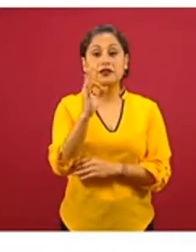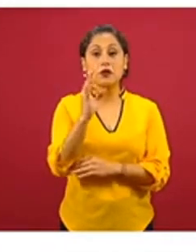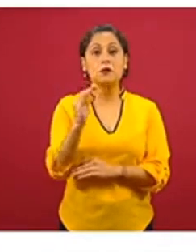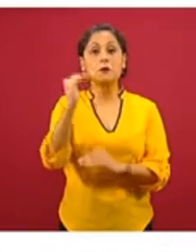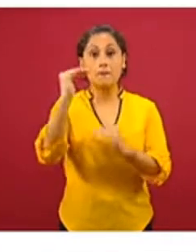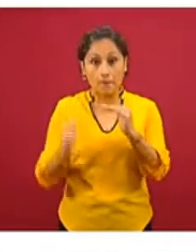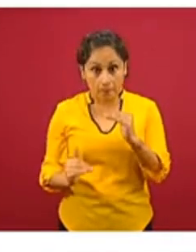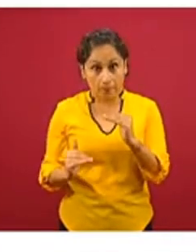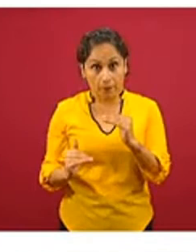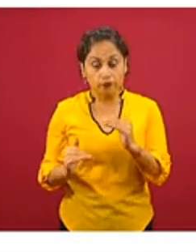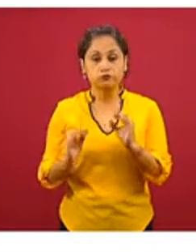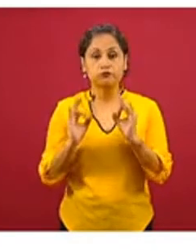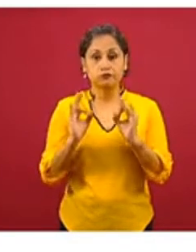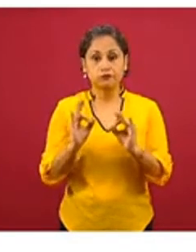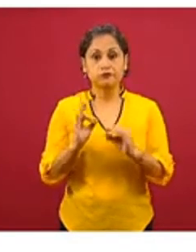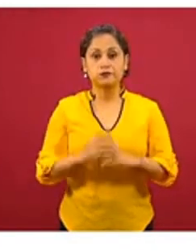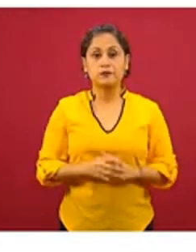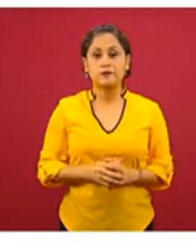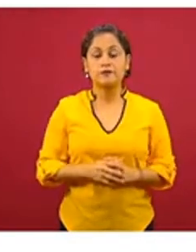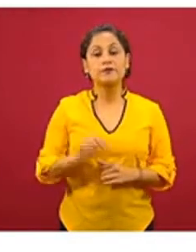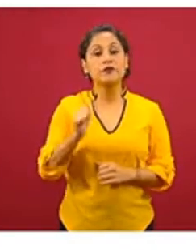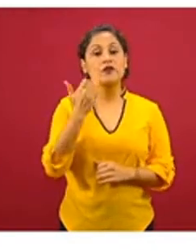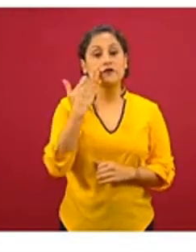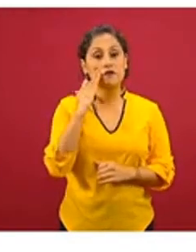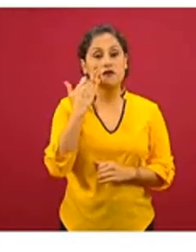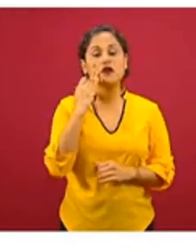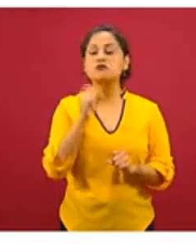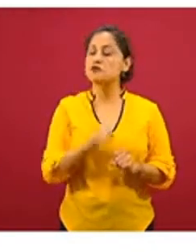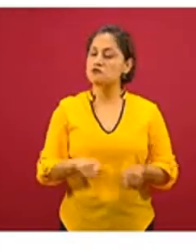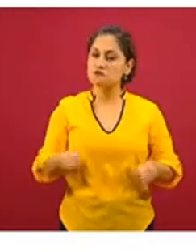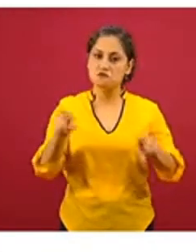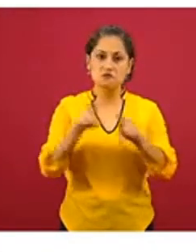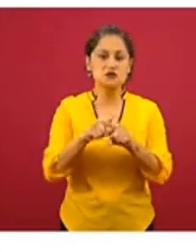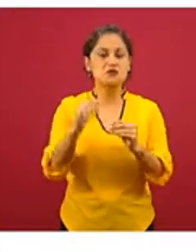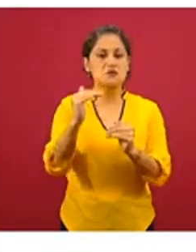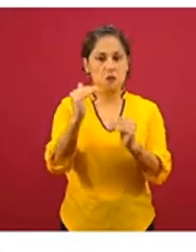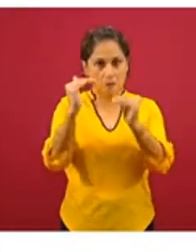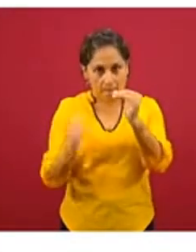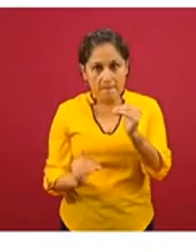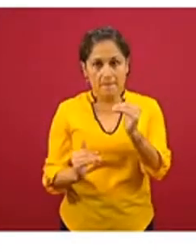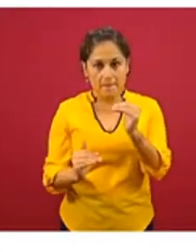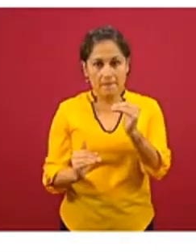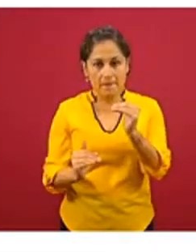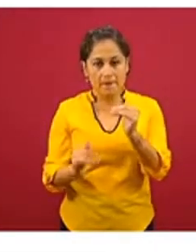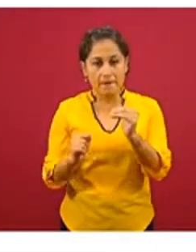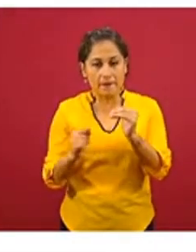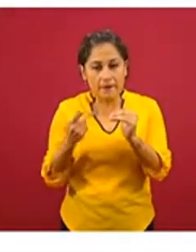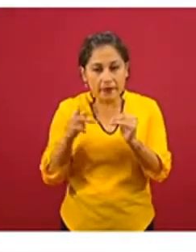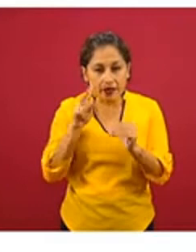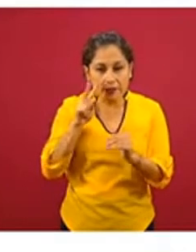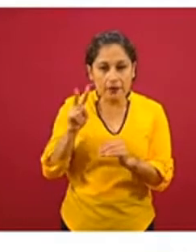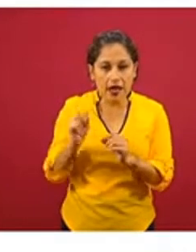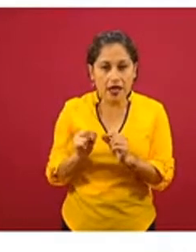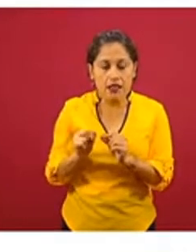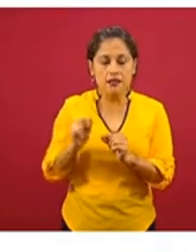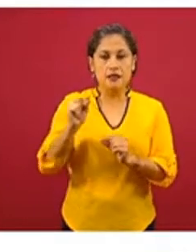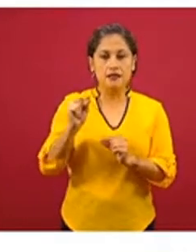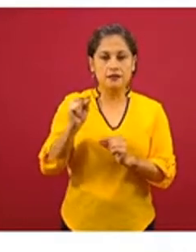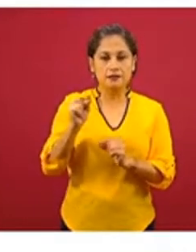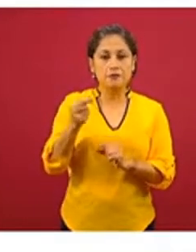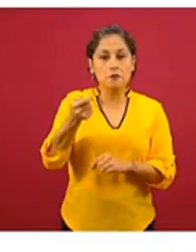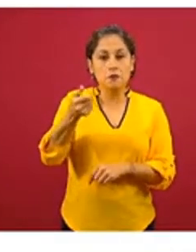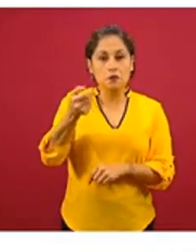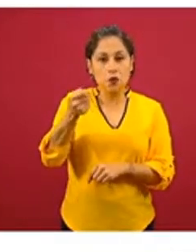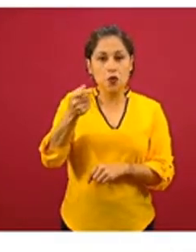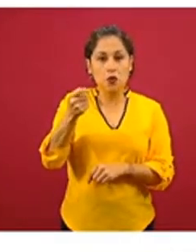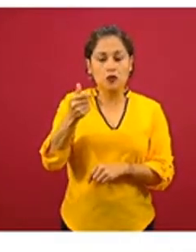65%, ¿no? Y los usuarios de Facebook también haciendo un esfuerzo, aunque ahí se marca un pico importante de incremento de la